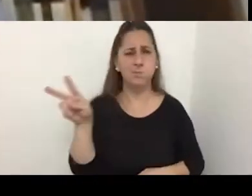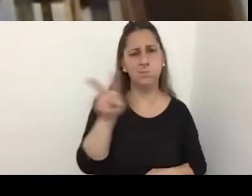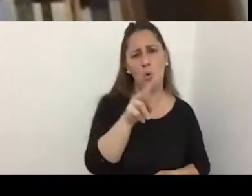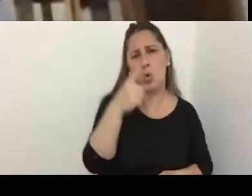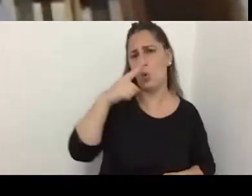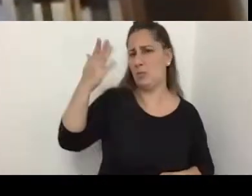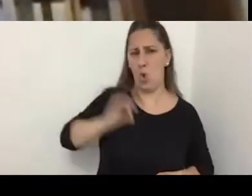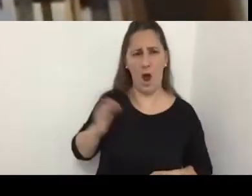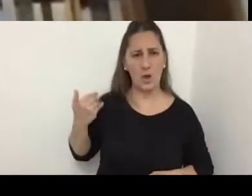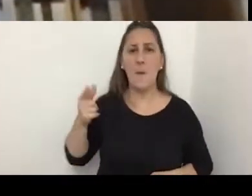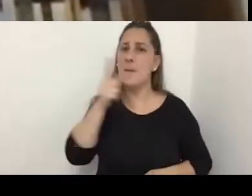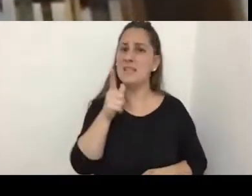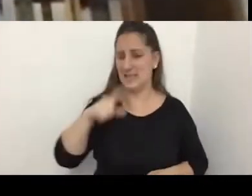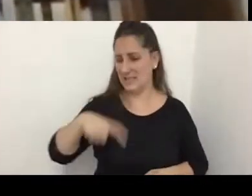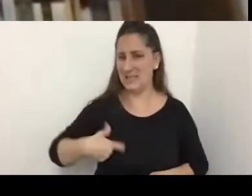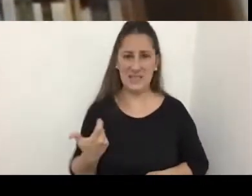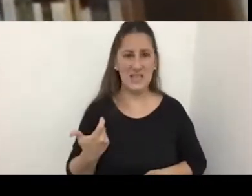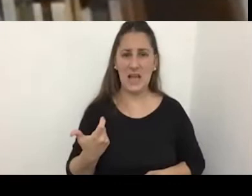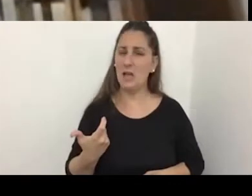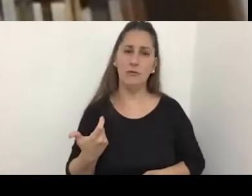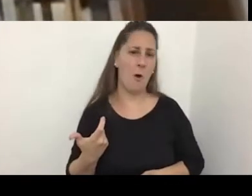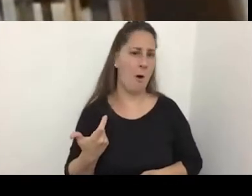parecía que los sindicatos no tenían mucho espacio.